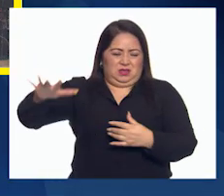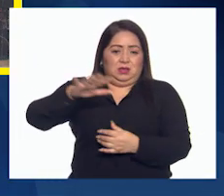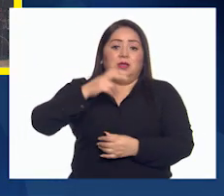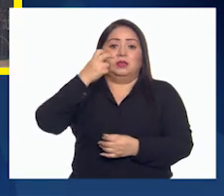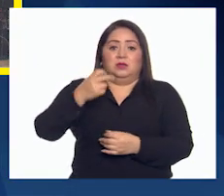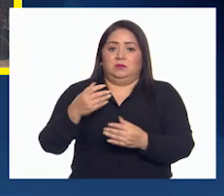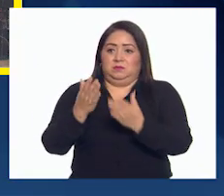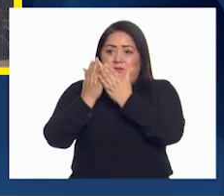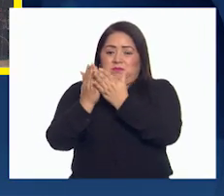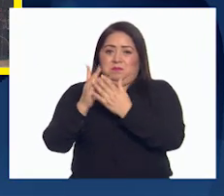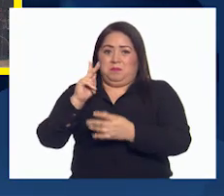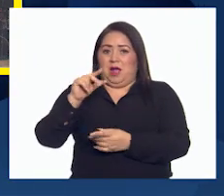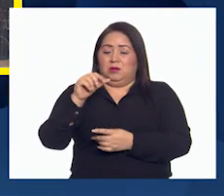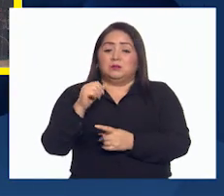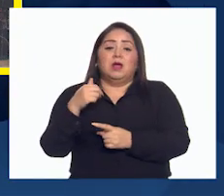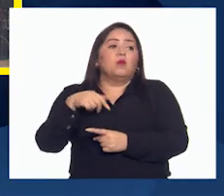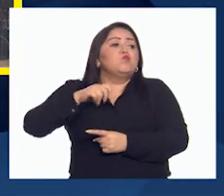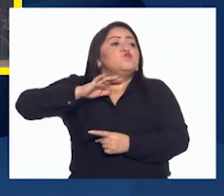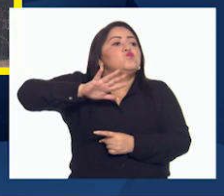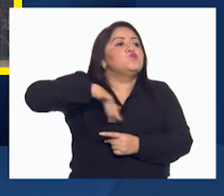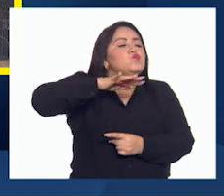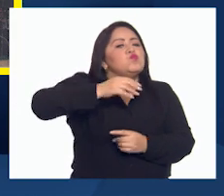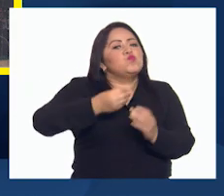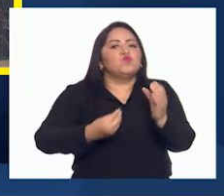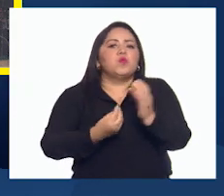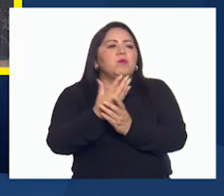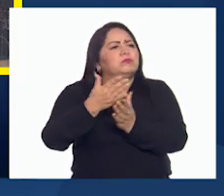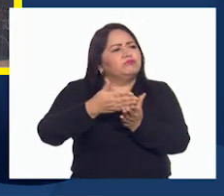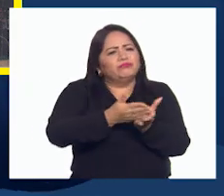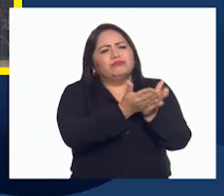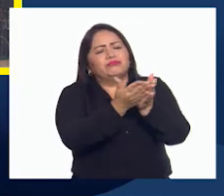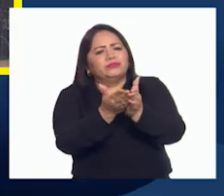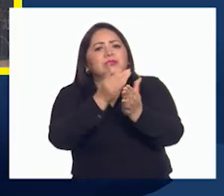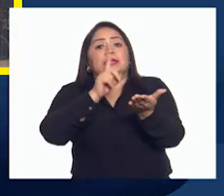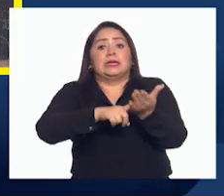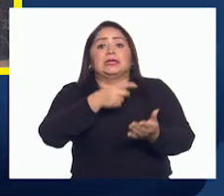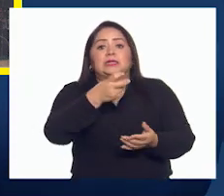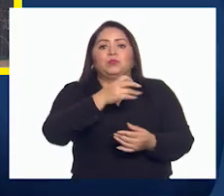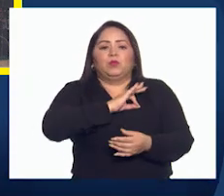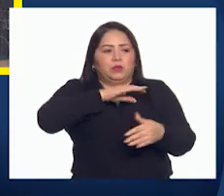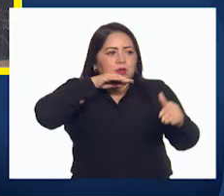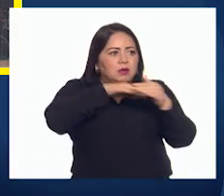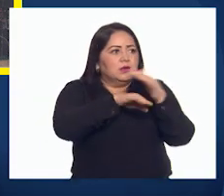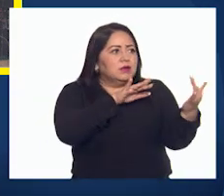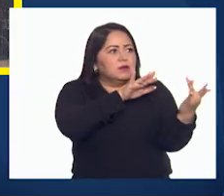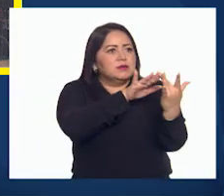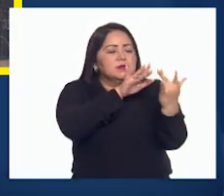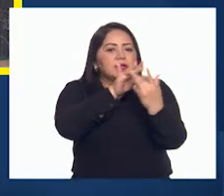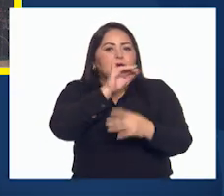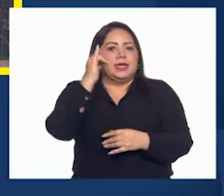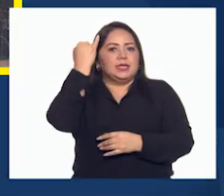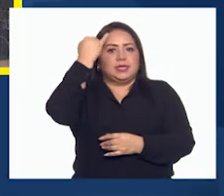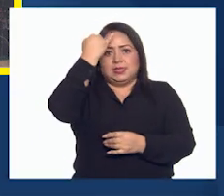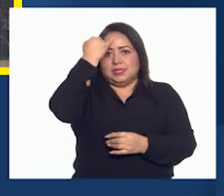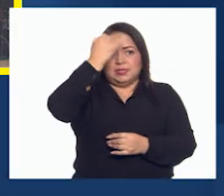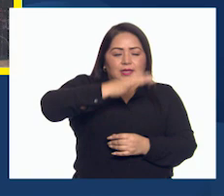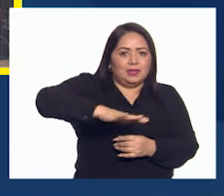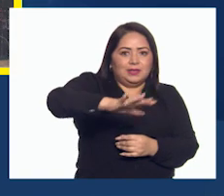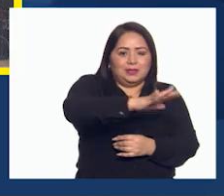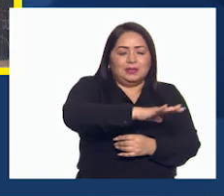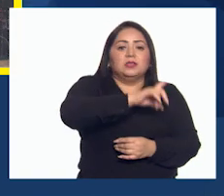partió de Puerto de Palos en busca de nuevas rutas marítimas que permitieran entrar en contacto con la India y